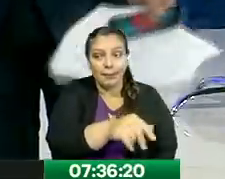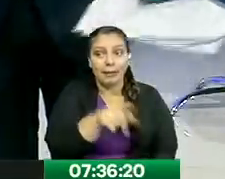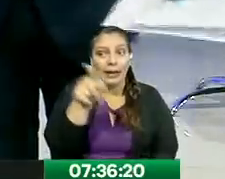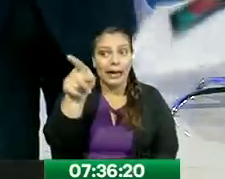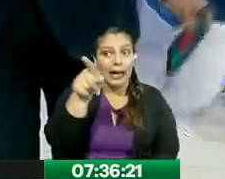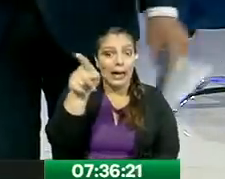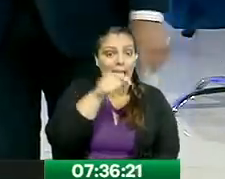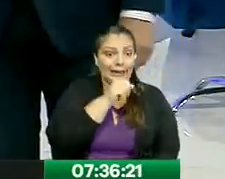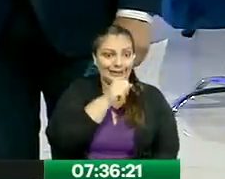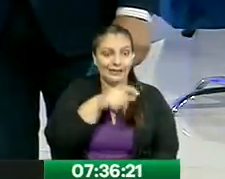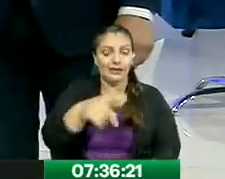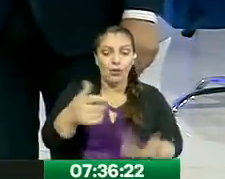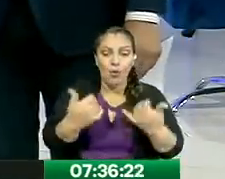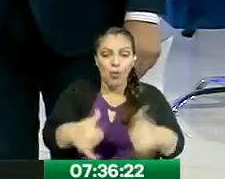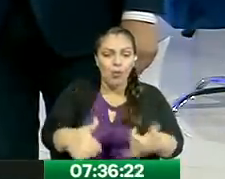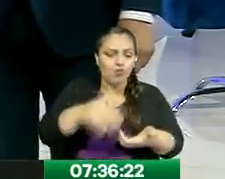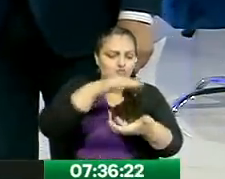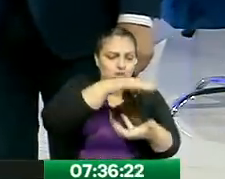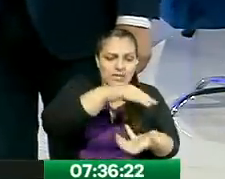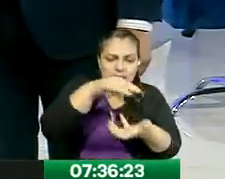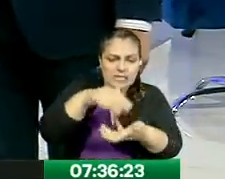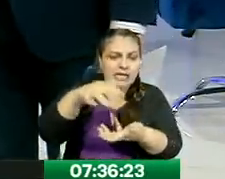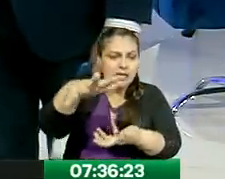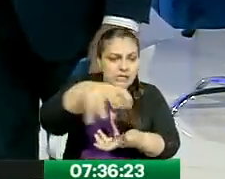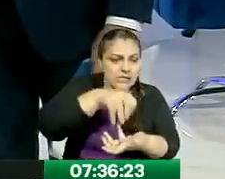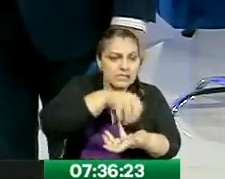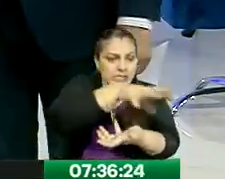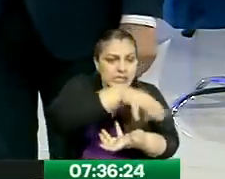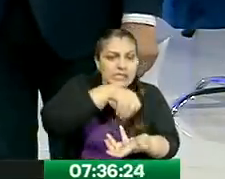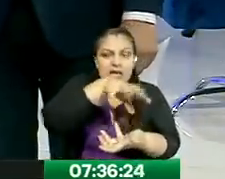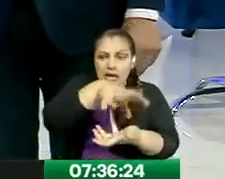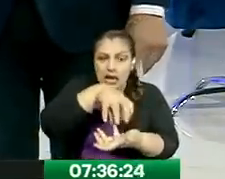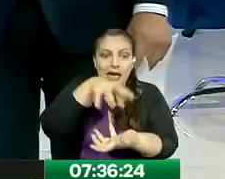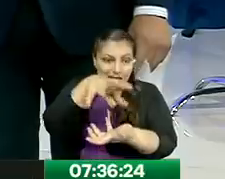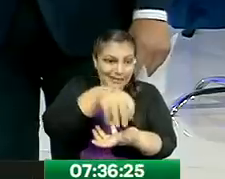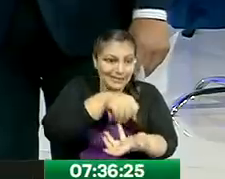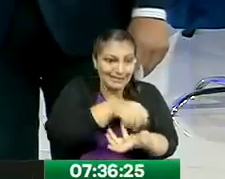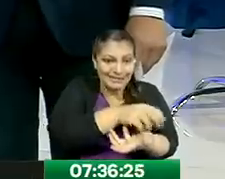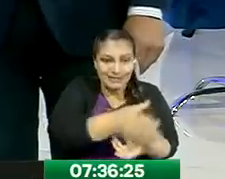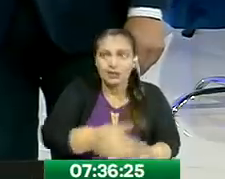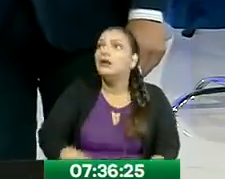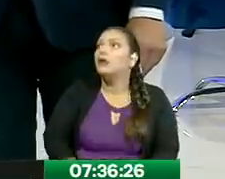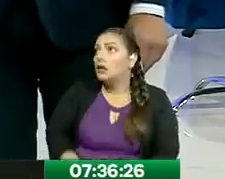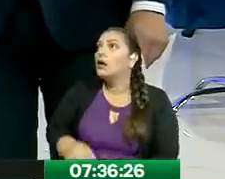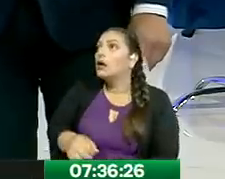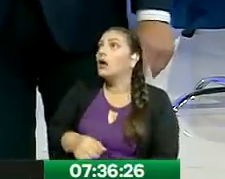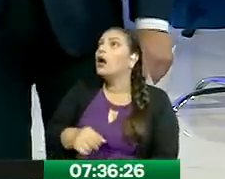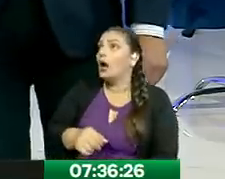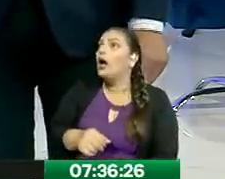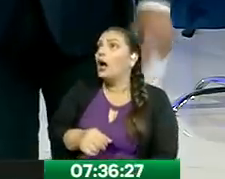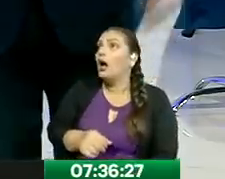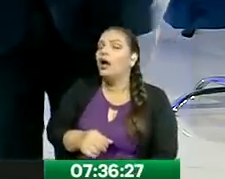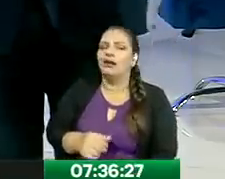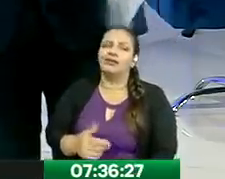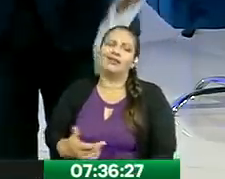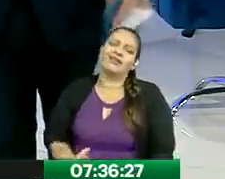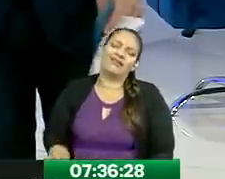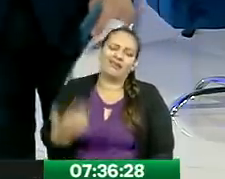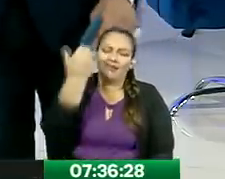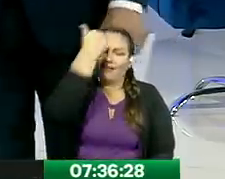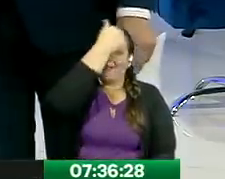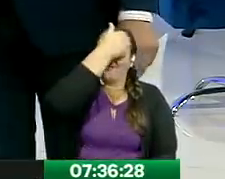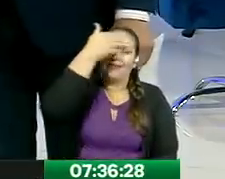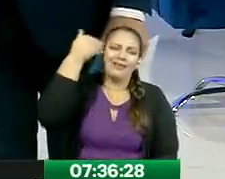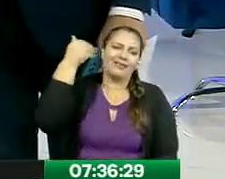quizás no lo sabemos pero yo digo que eso es más allá y es un agravante sólo porque por último es bueno voy a acoger tal boya y